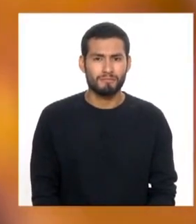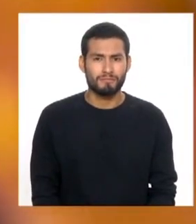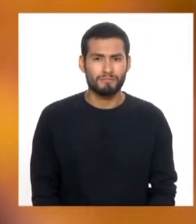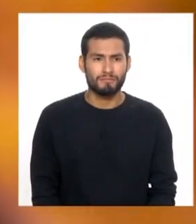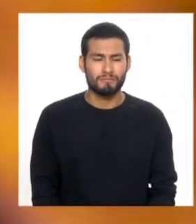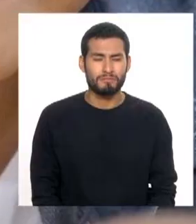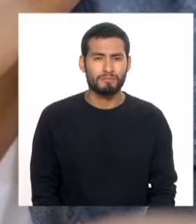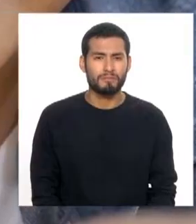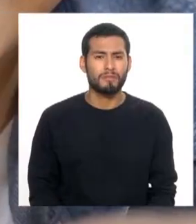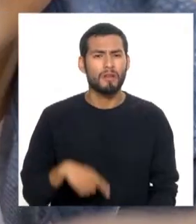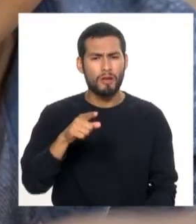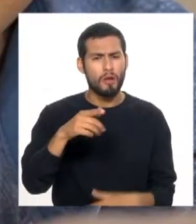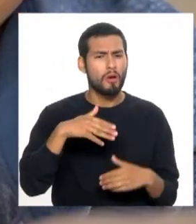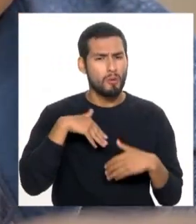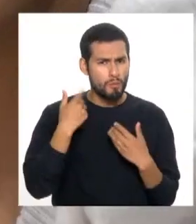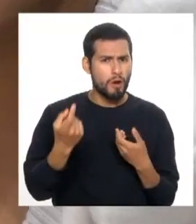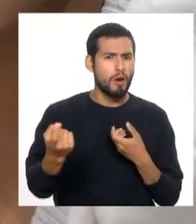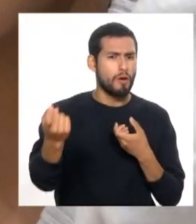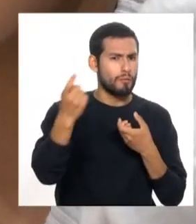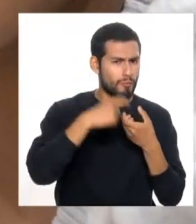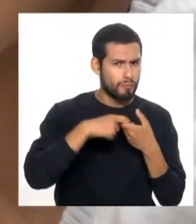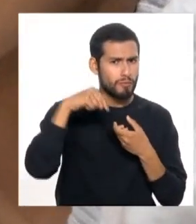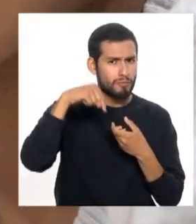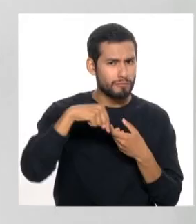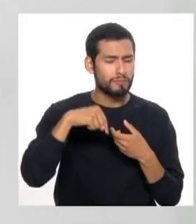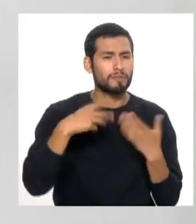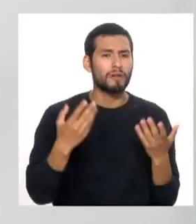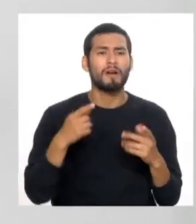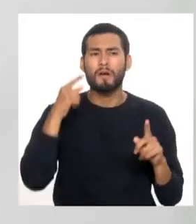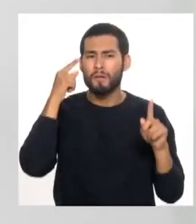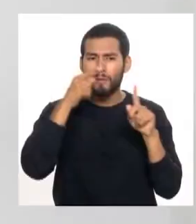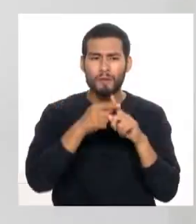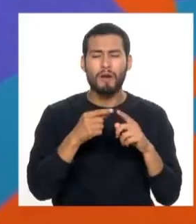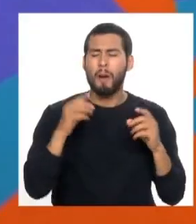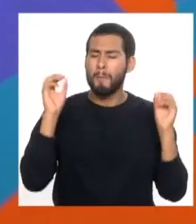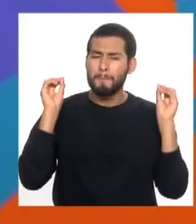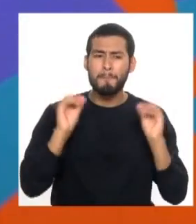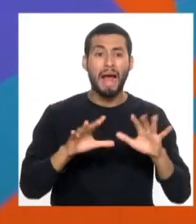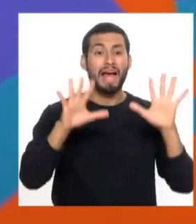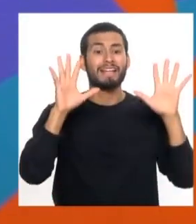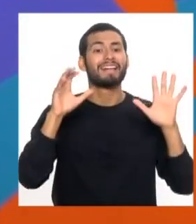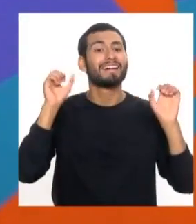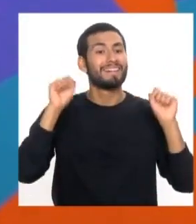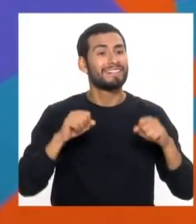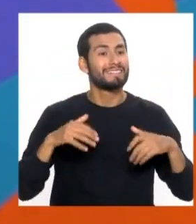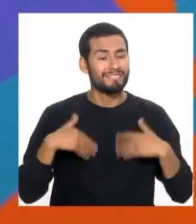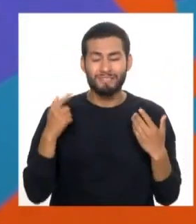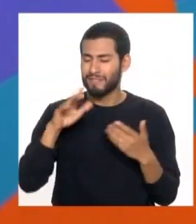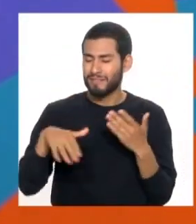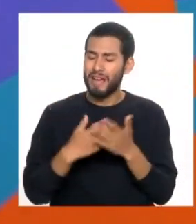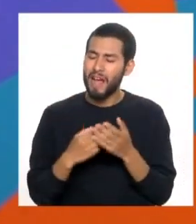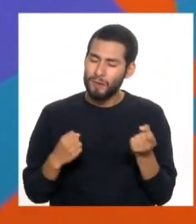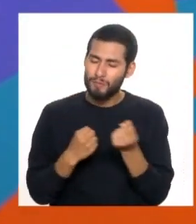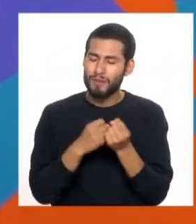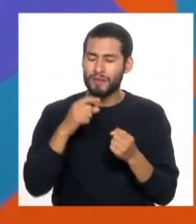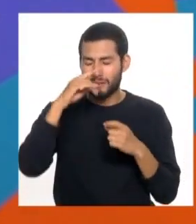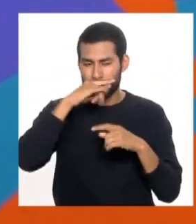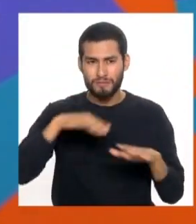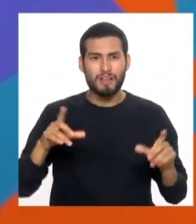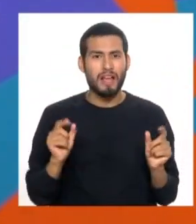Hacerle la invitación a que se suman a esta causa, más que todo, con magia, para que apoyen a los niños con cáncer.